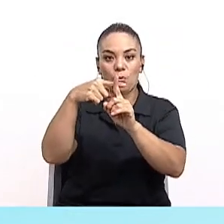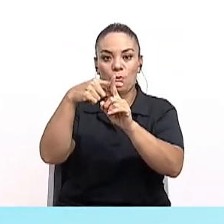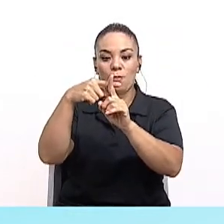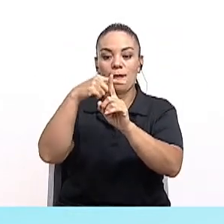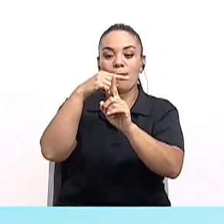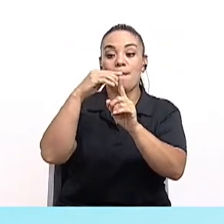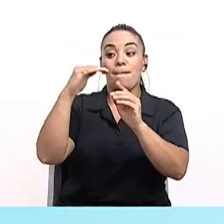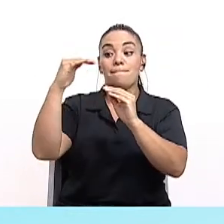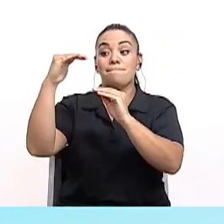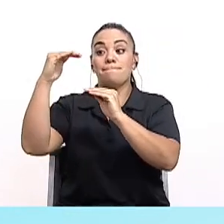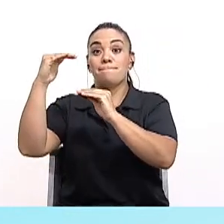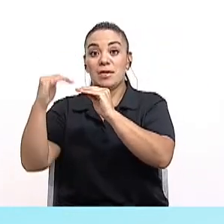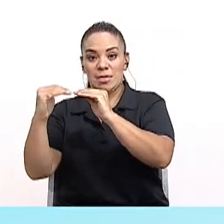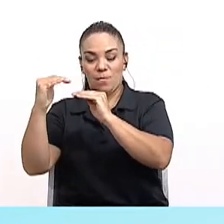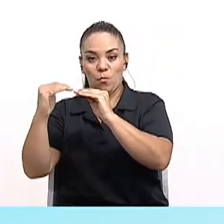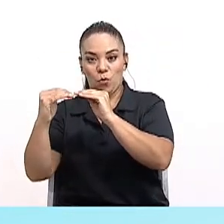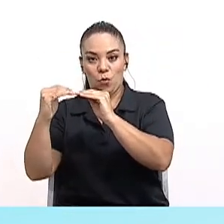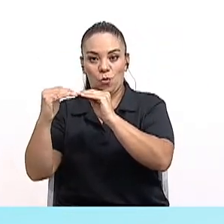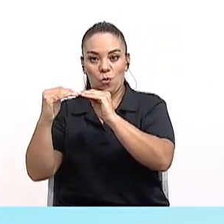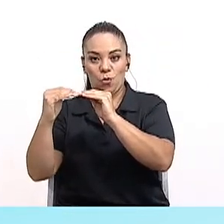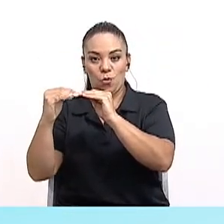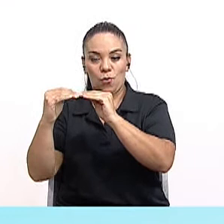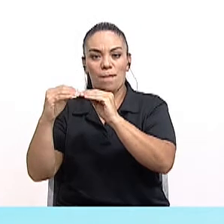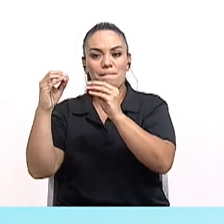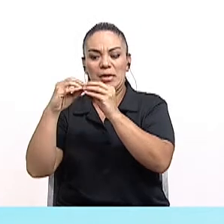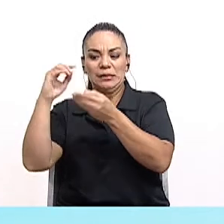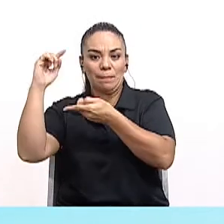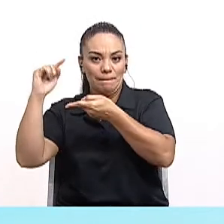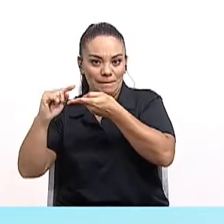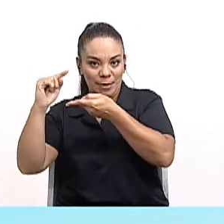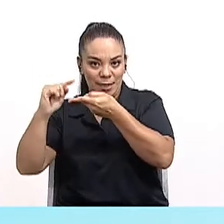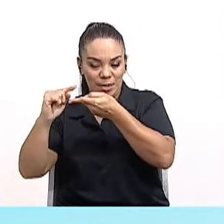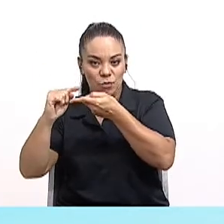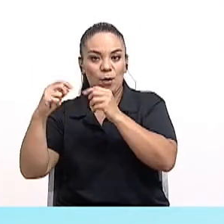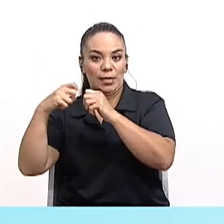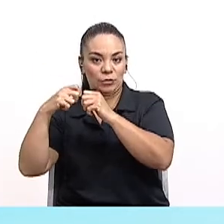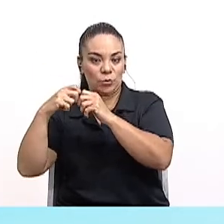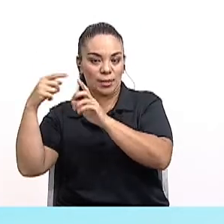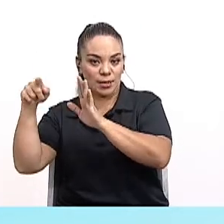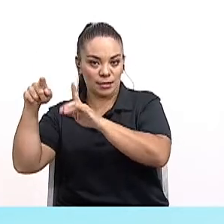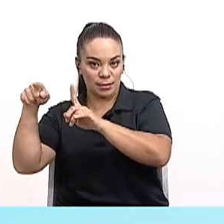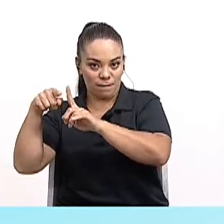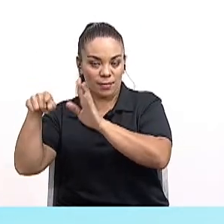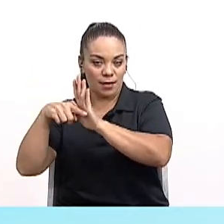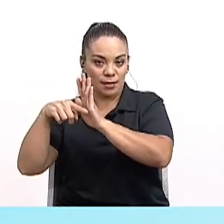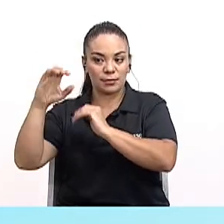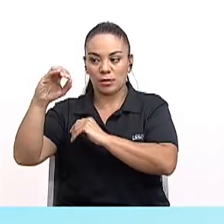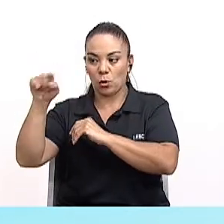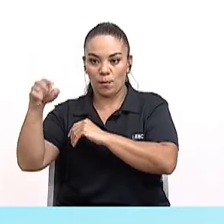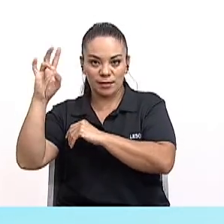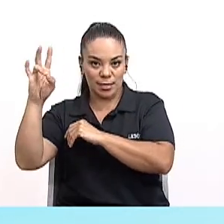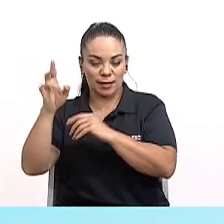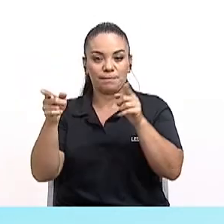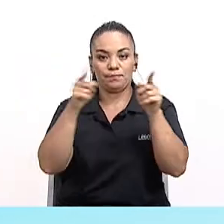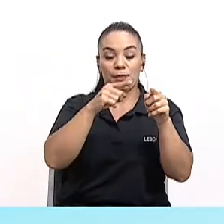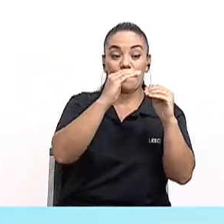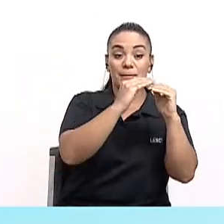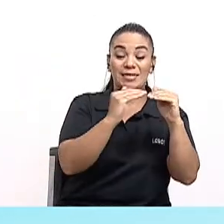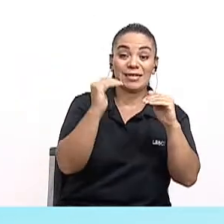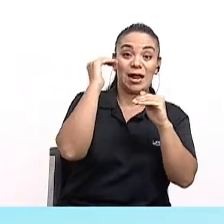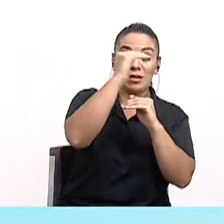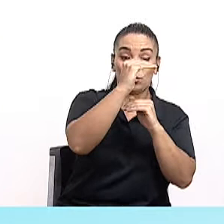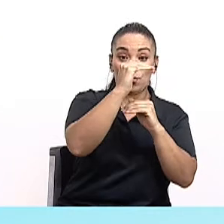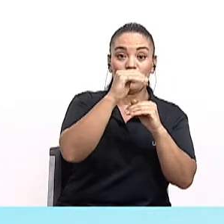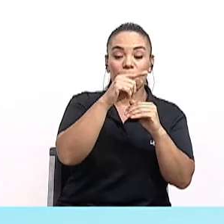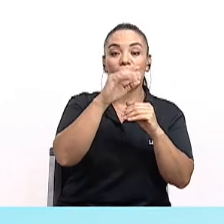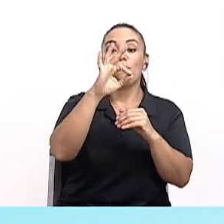de electronegatividad, que es el elemento francio, es el más pequeño en electronegatividad, que es de 0,7, y el más alto es